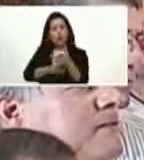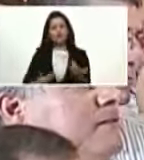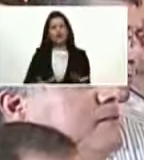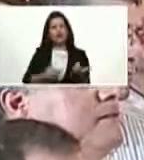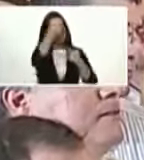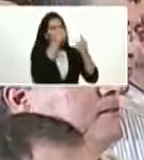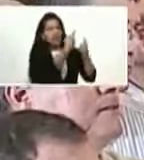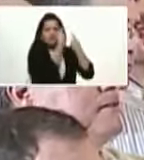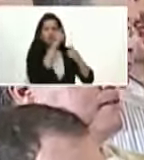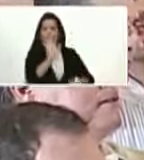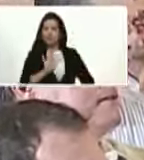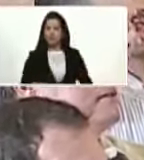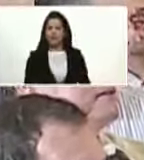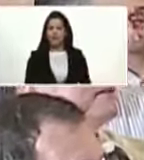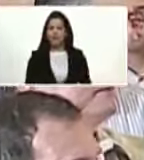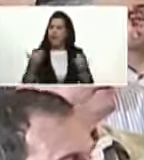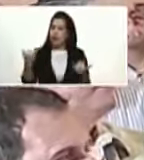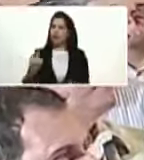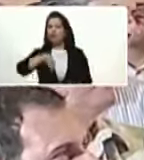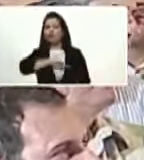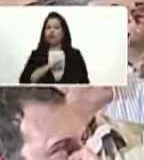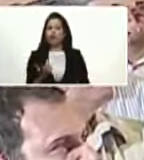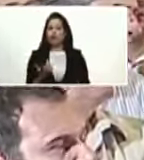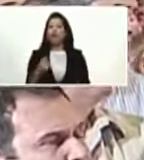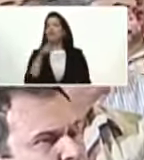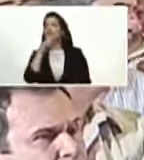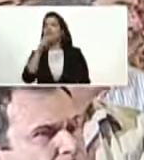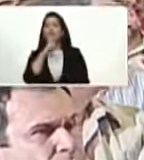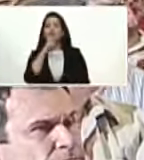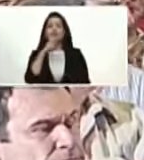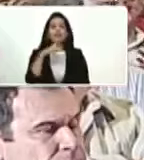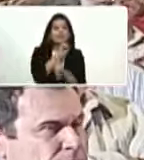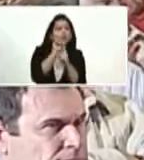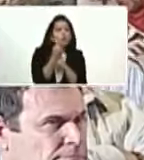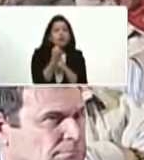Vivimos momentos difíciles. Cuando